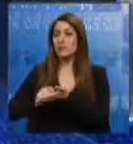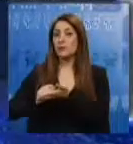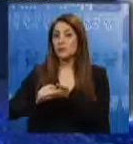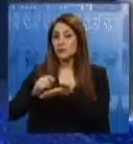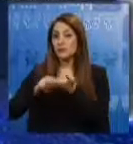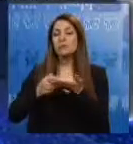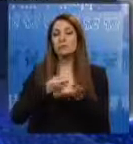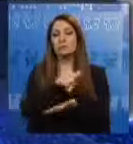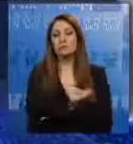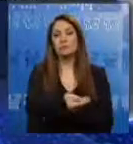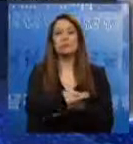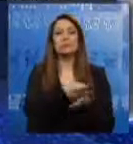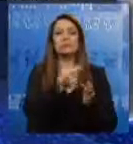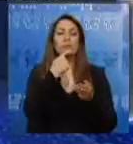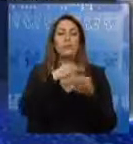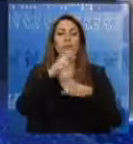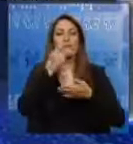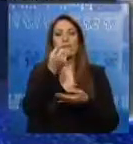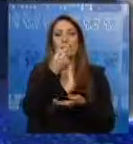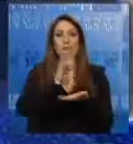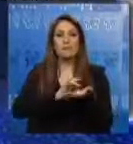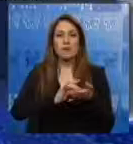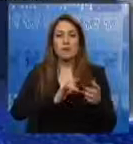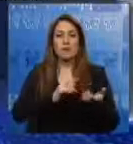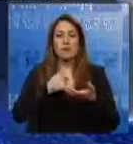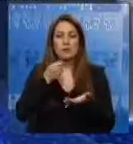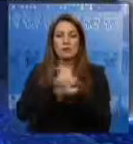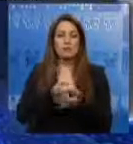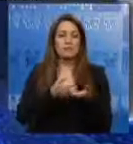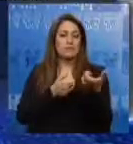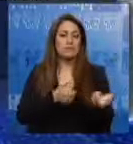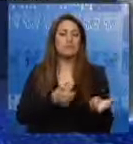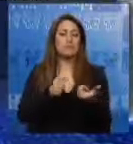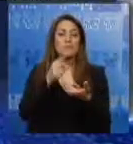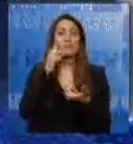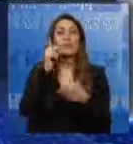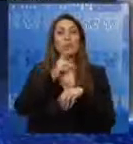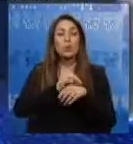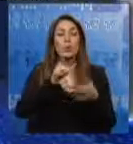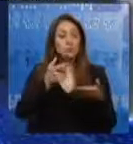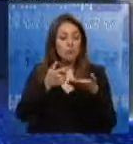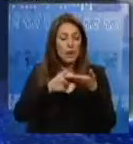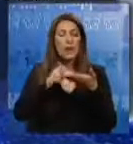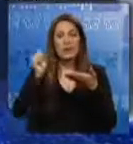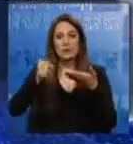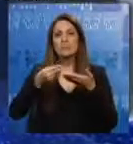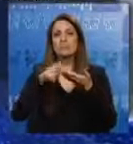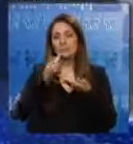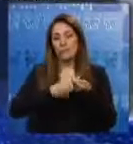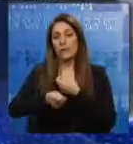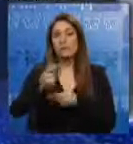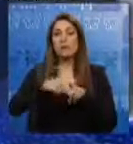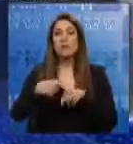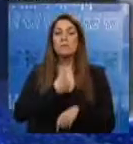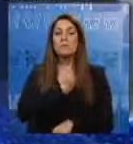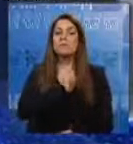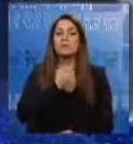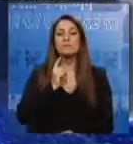de carácter preventiva evitará la automedicación y posibles complicaciones de los cuadros clínicos de la